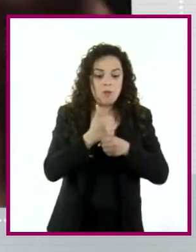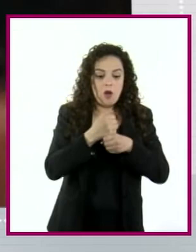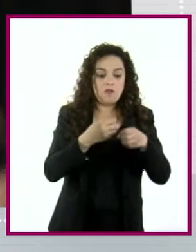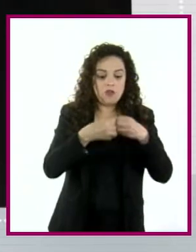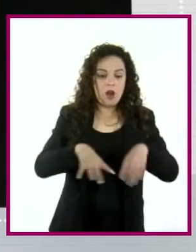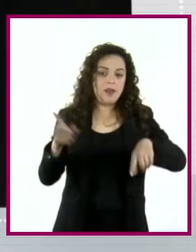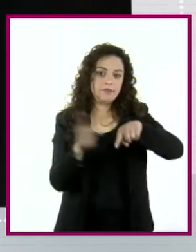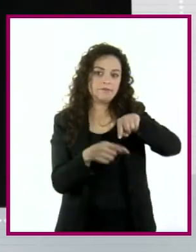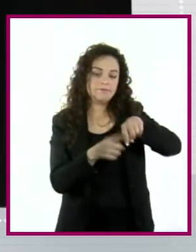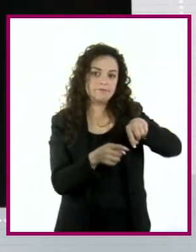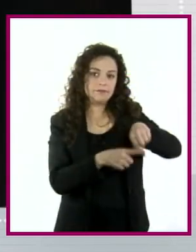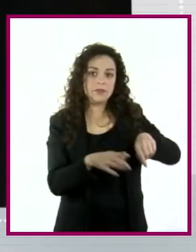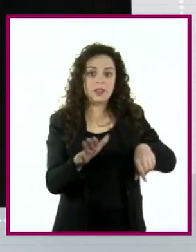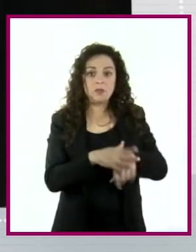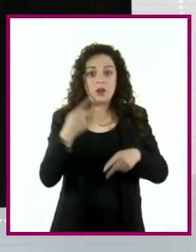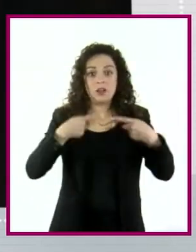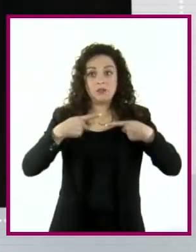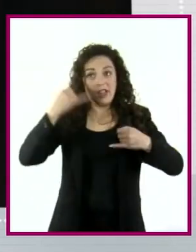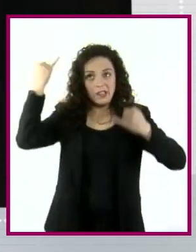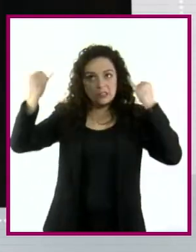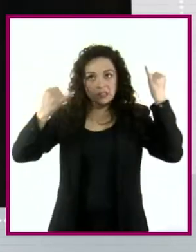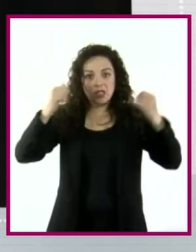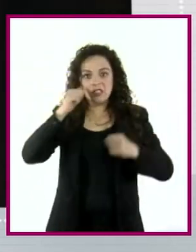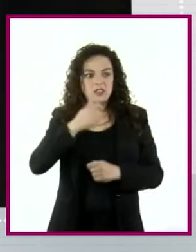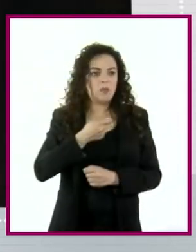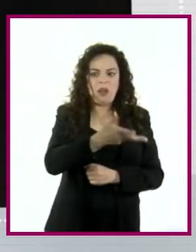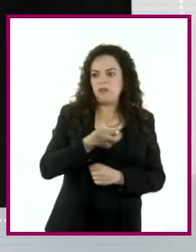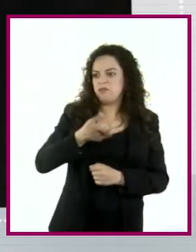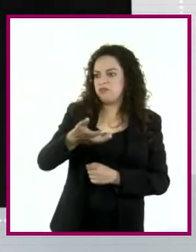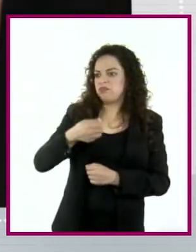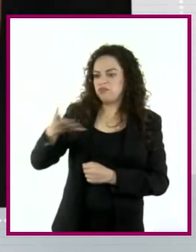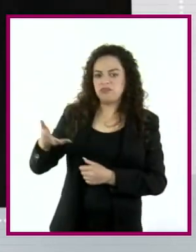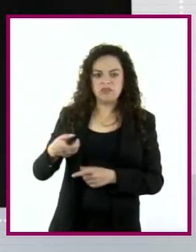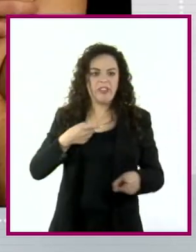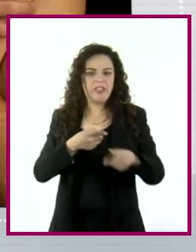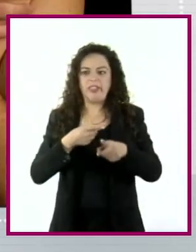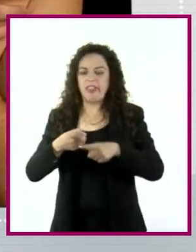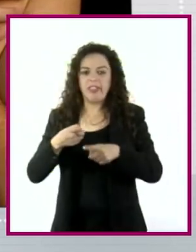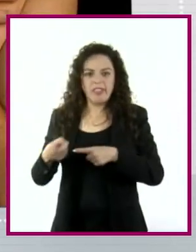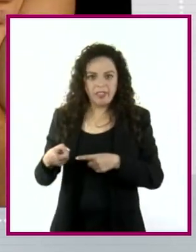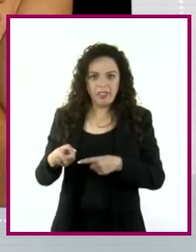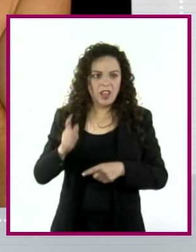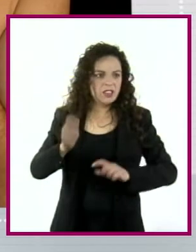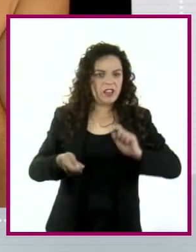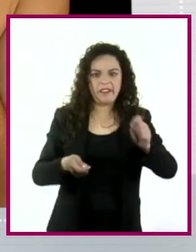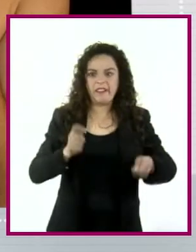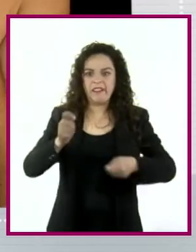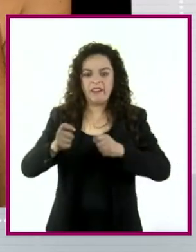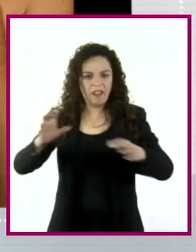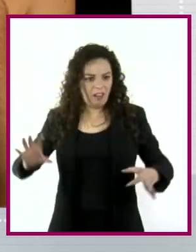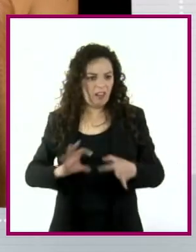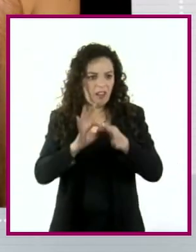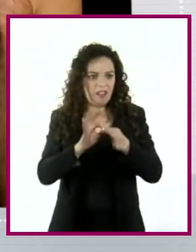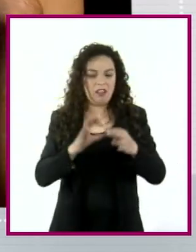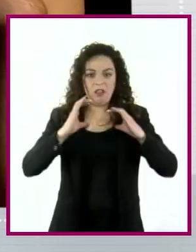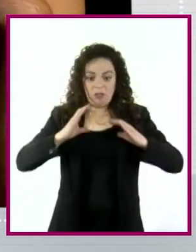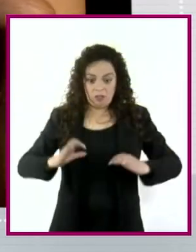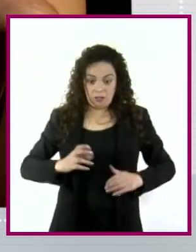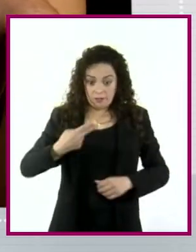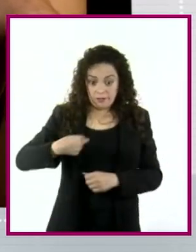pesar de todos los prejuicios, de todos los estereotipos, de todos los estigmas que se colocan sobre nuestros